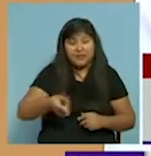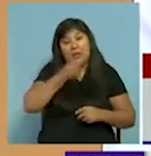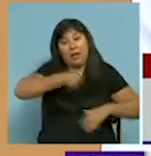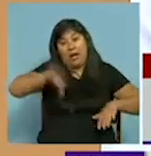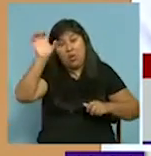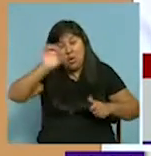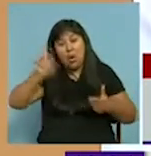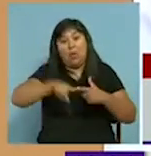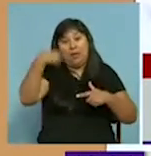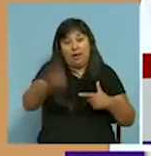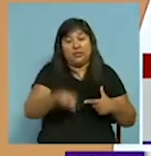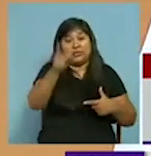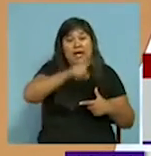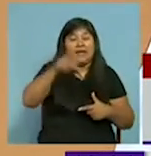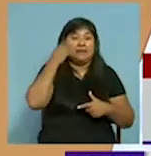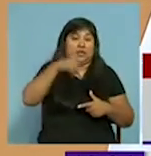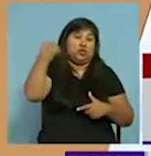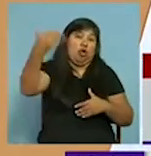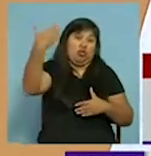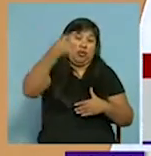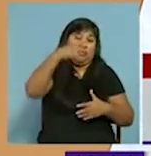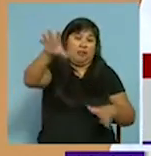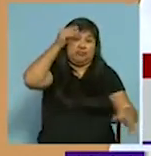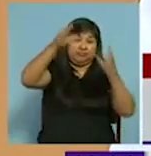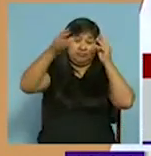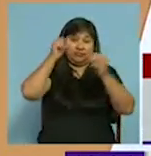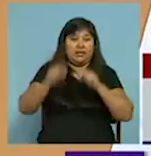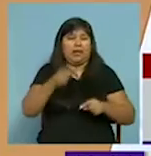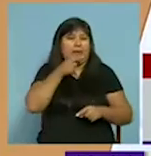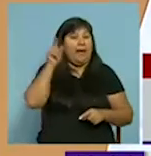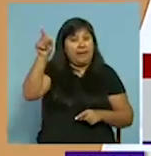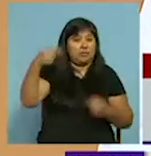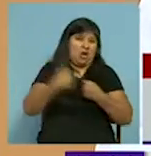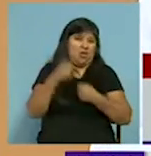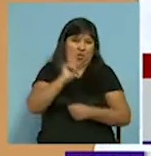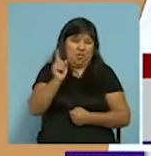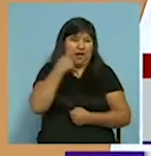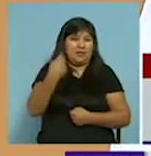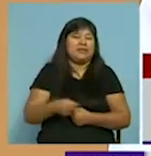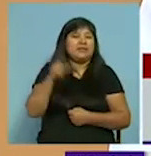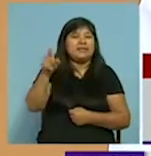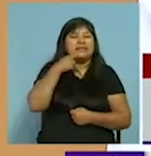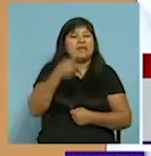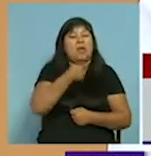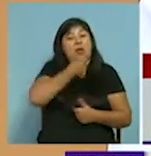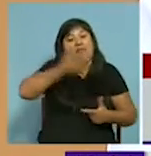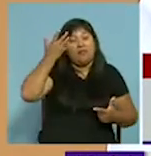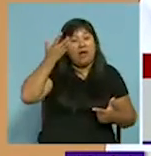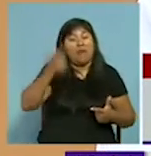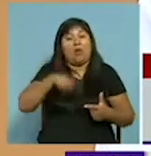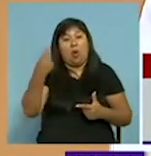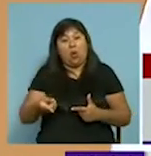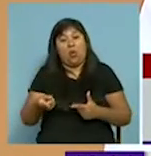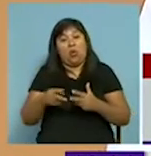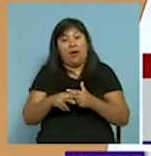se habla mucho de la tendencia que se hace en el extranjero pero no estoy de acuerdo porque la tendencia hoy día con las redes sociales la tendencia con las herramientas